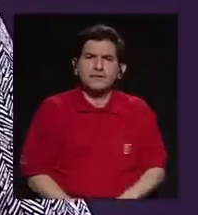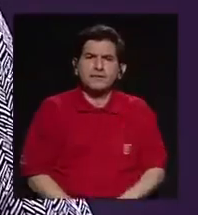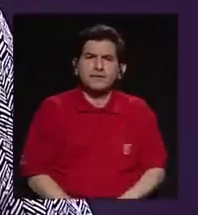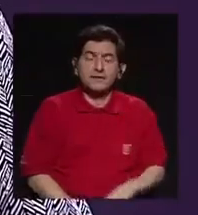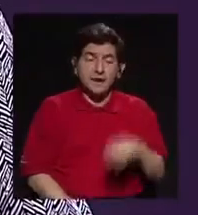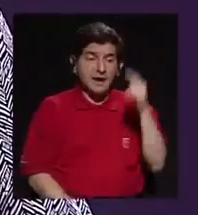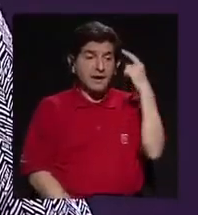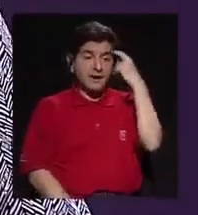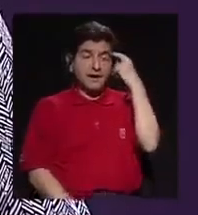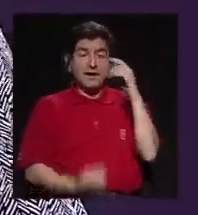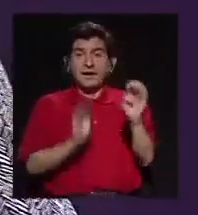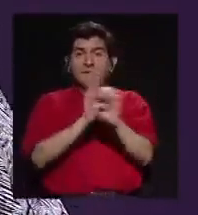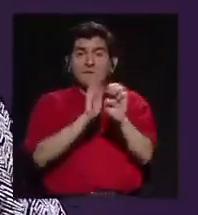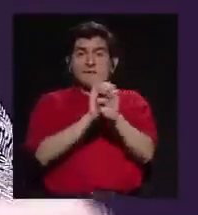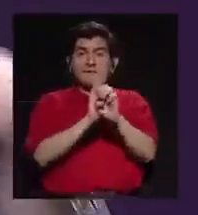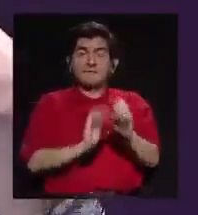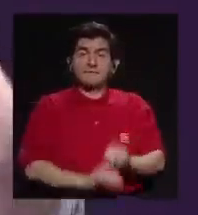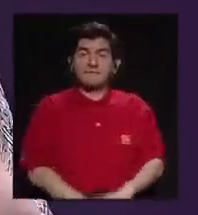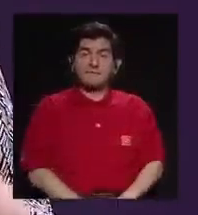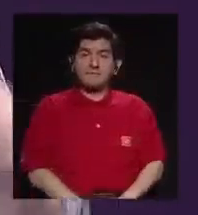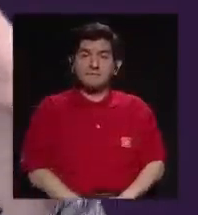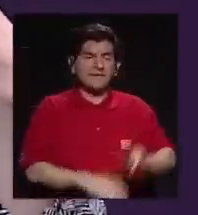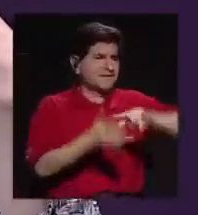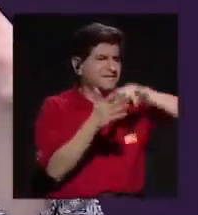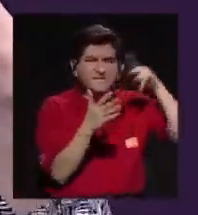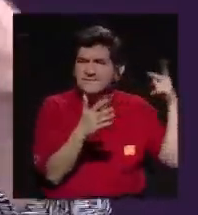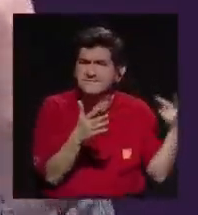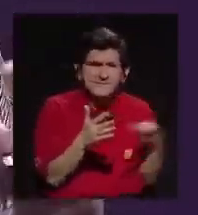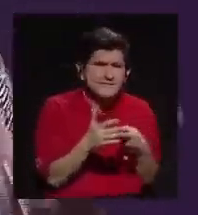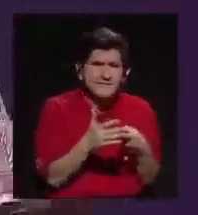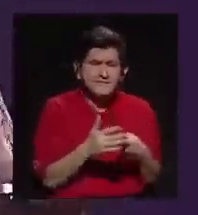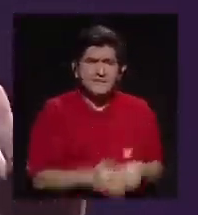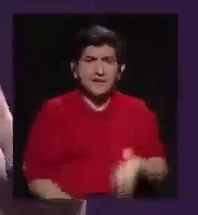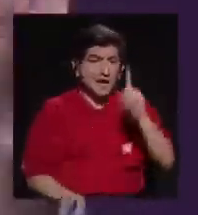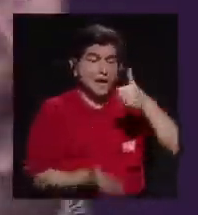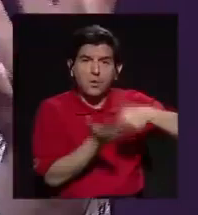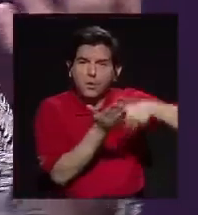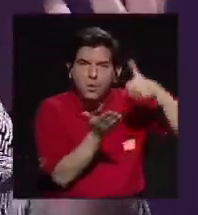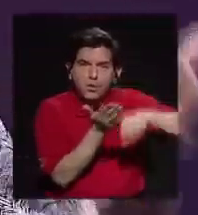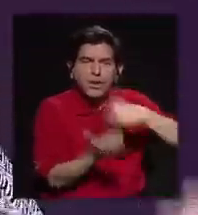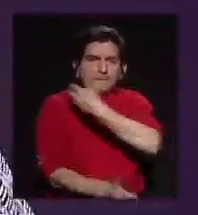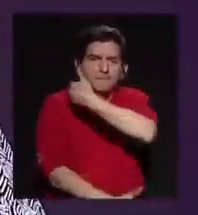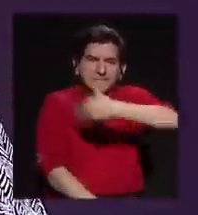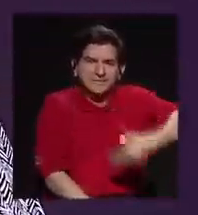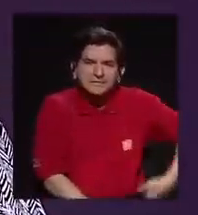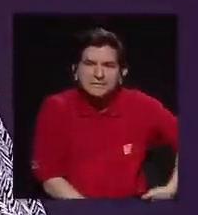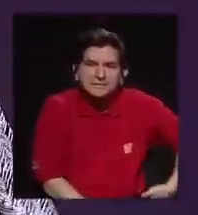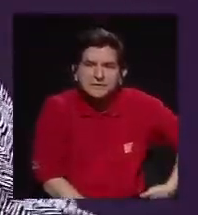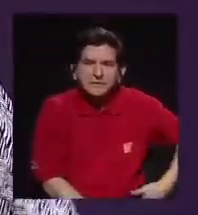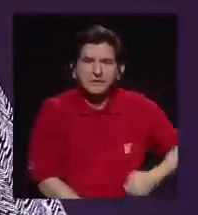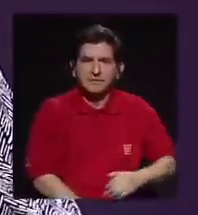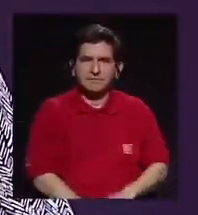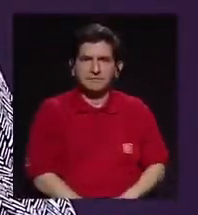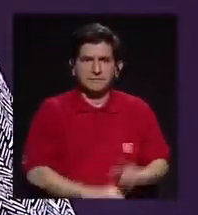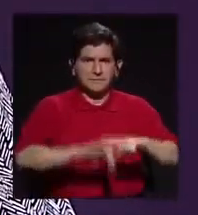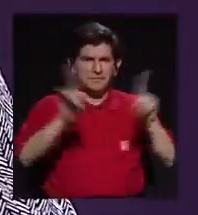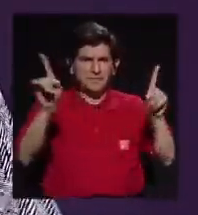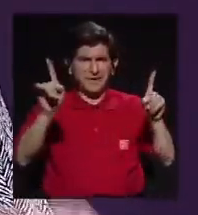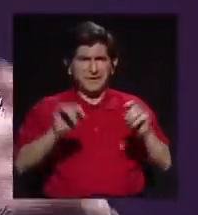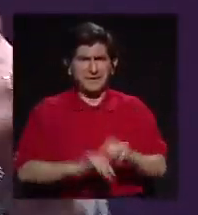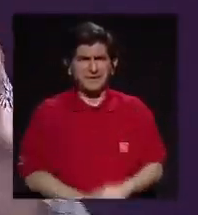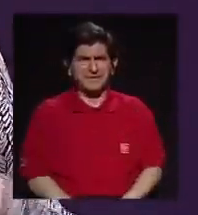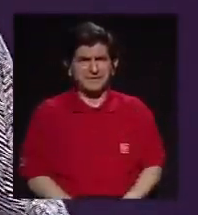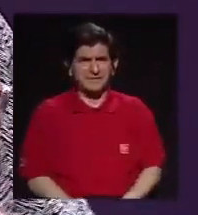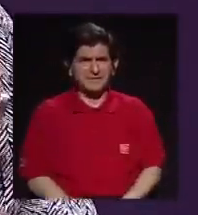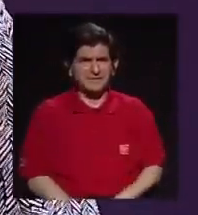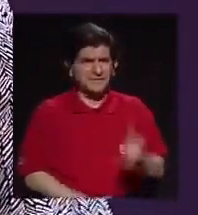precisamente pensando, por ejemplo, en lo que significa una elección presidencial, ¿verdad?, pero de alguna manera